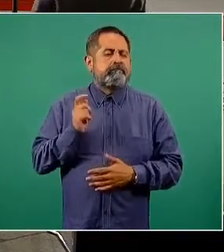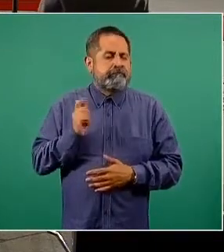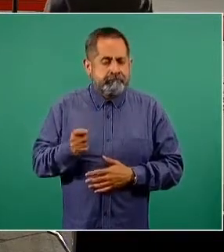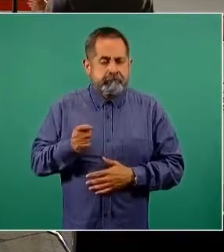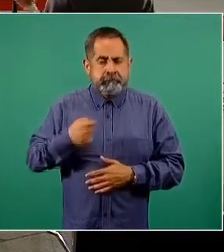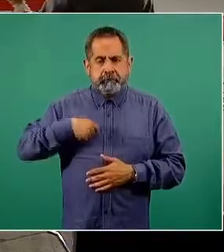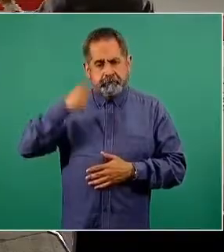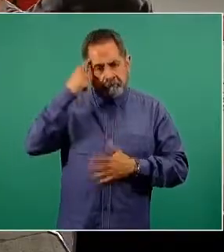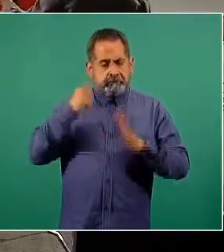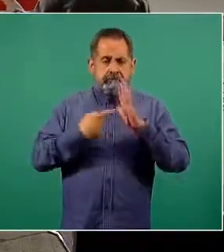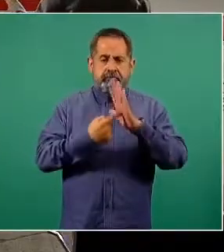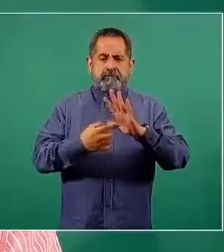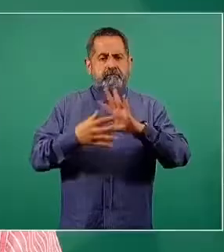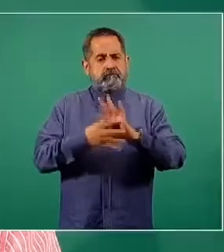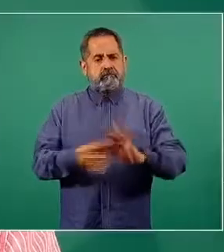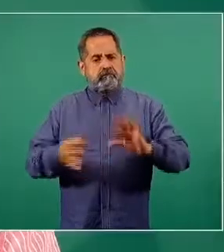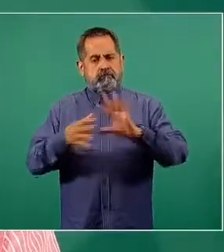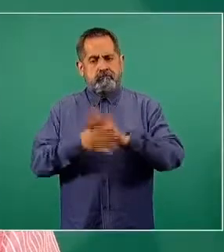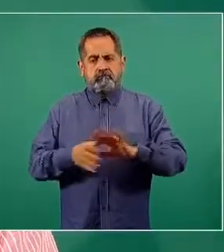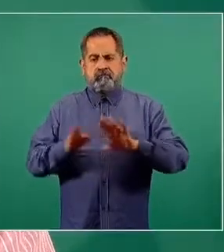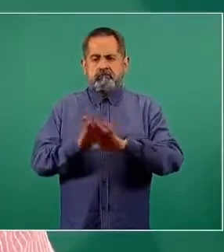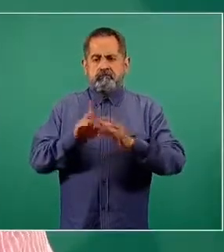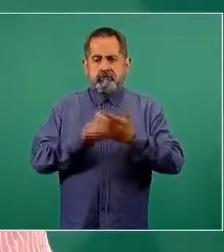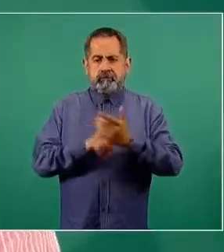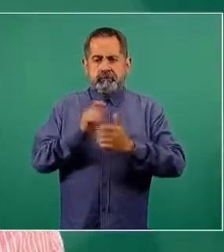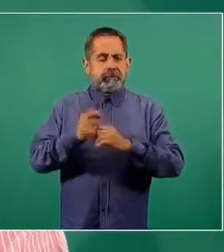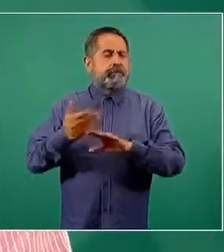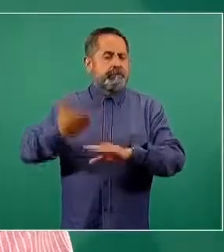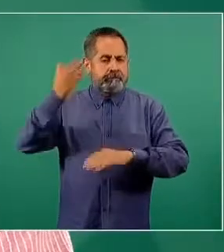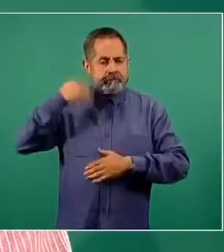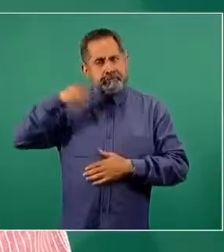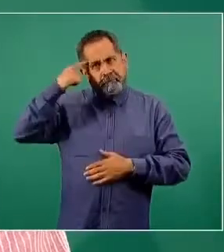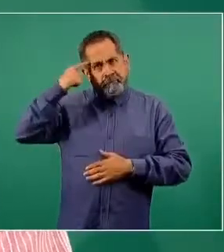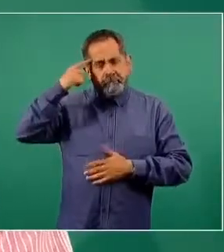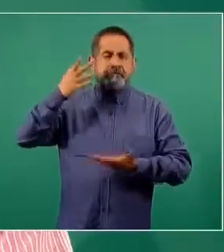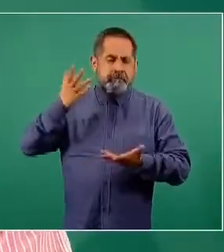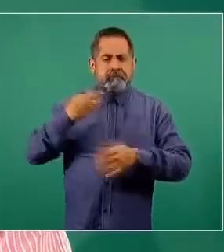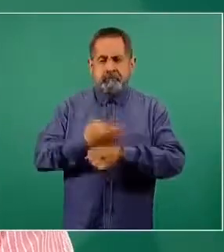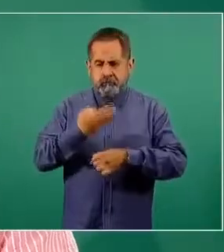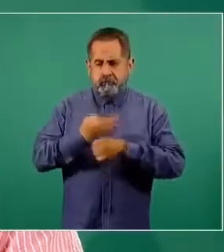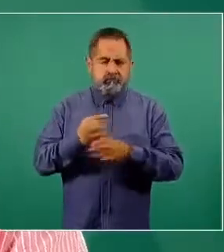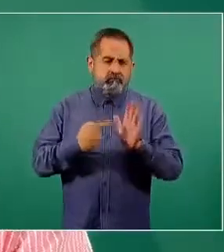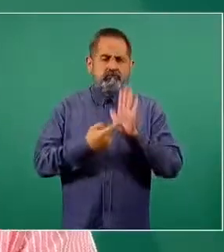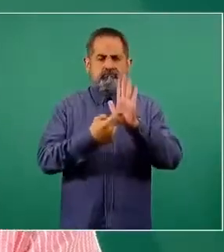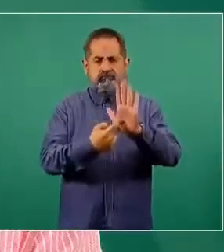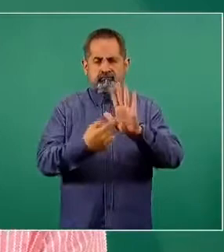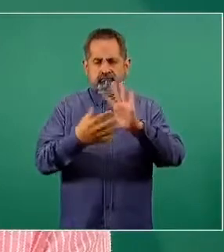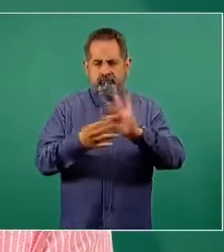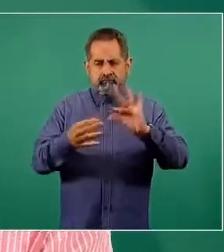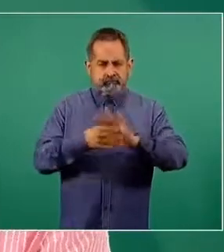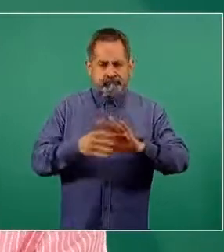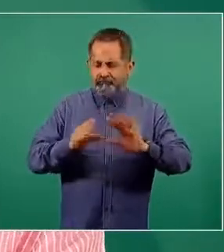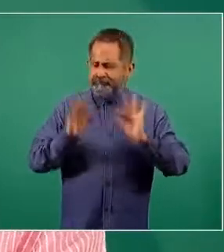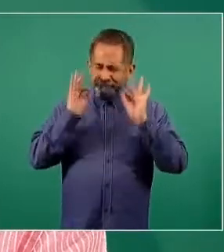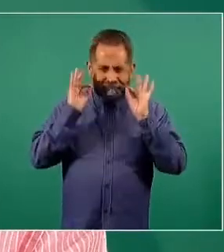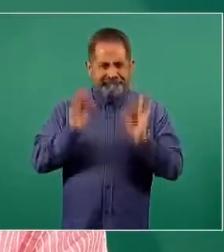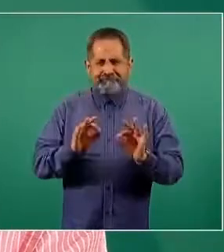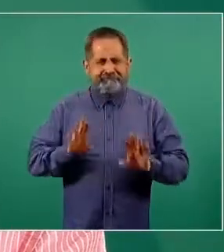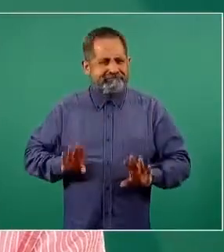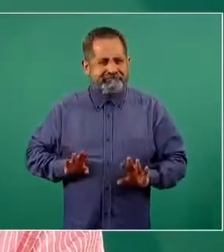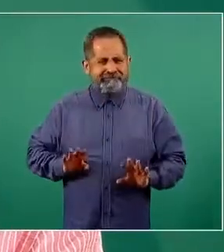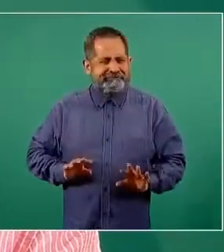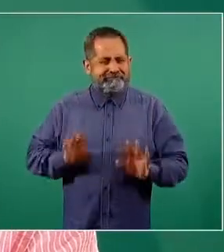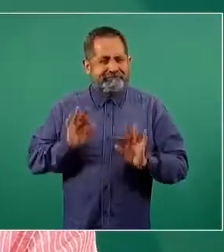planeado presentar con anterioridad y hoy lo vamos a presentar en su mejor momento, dado